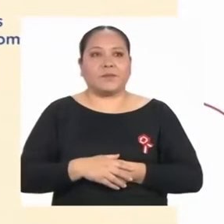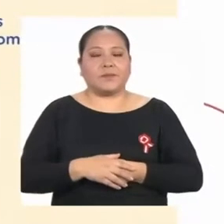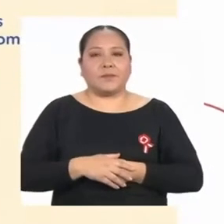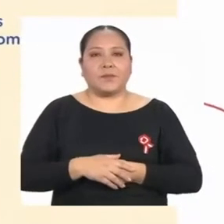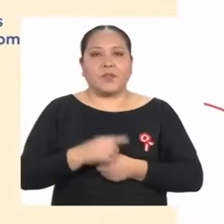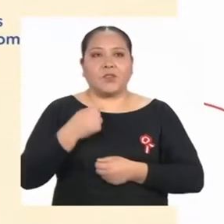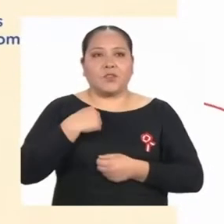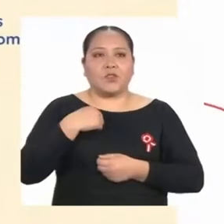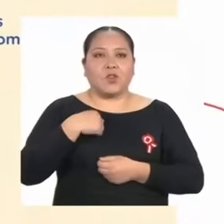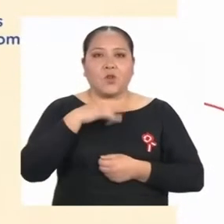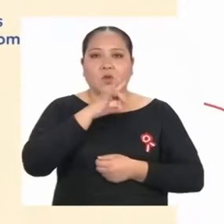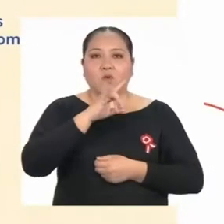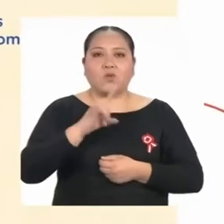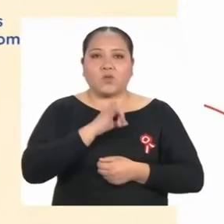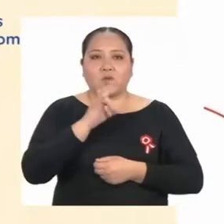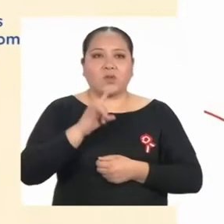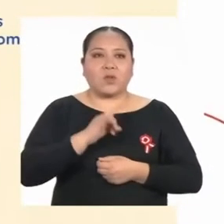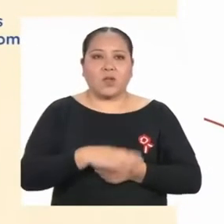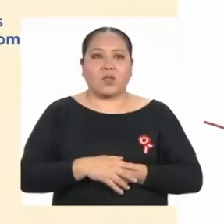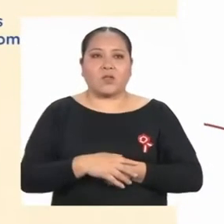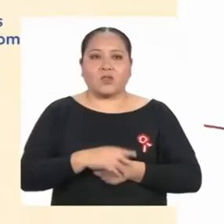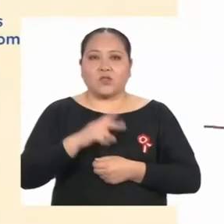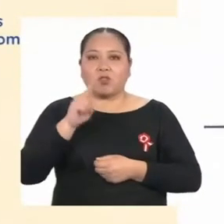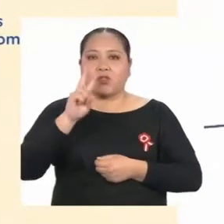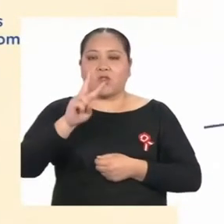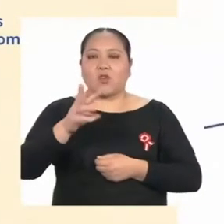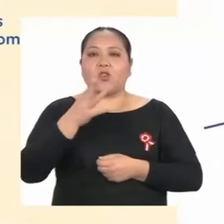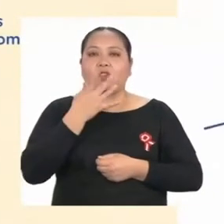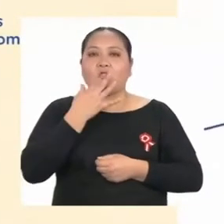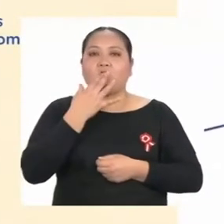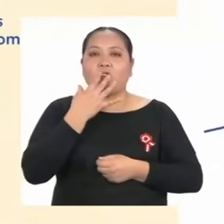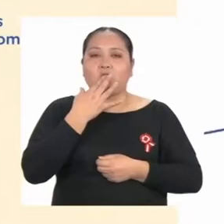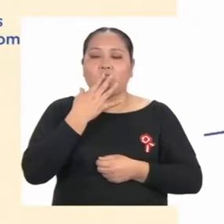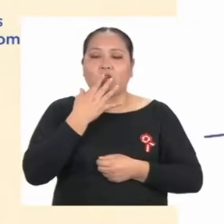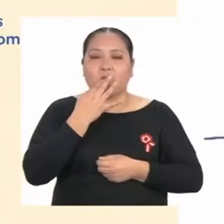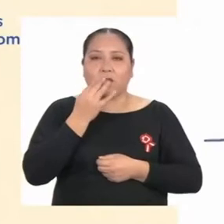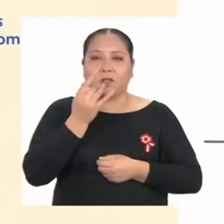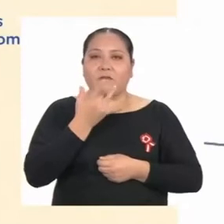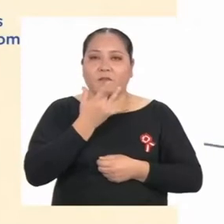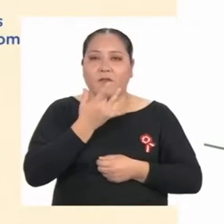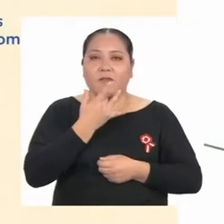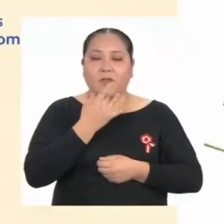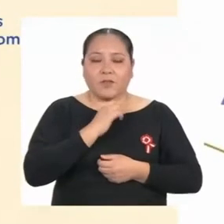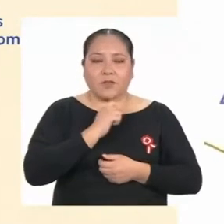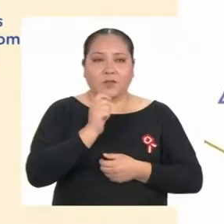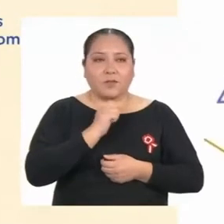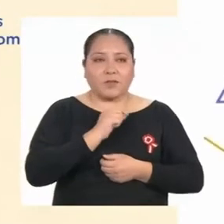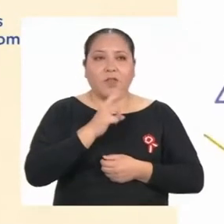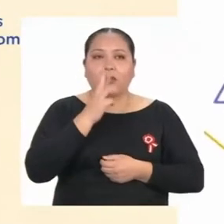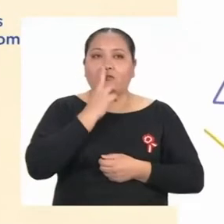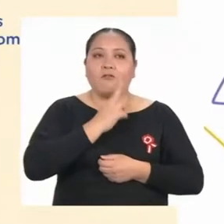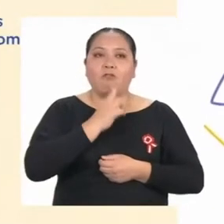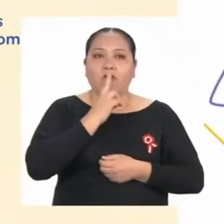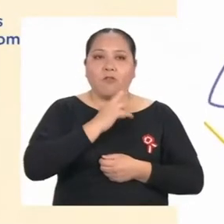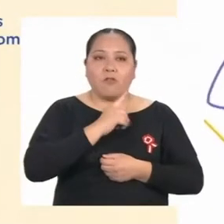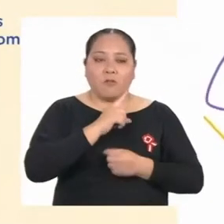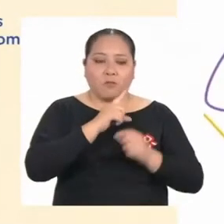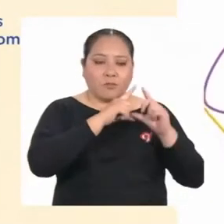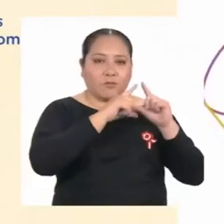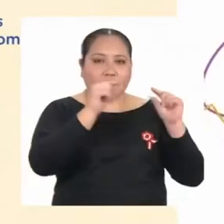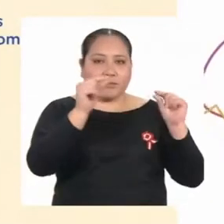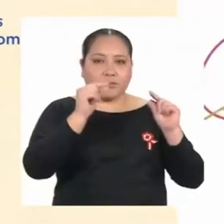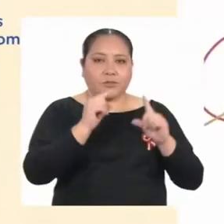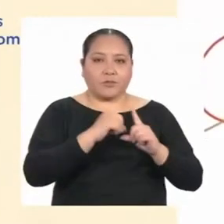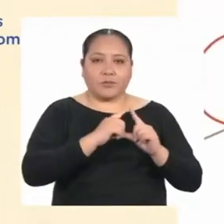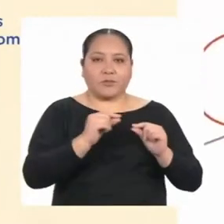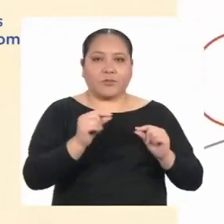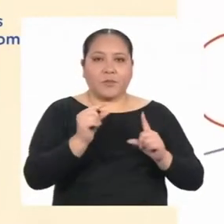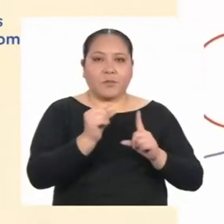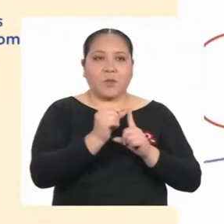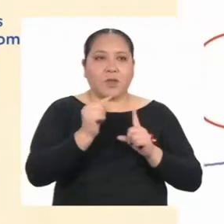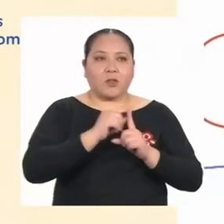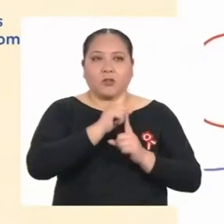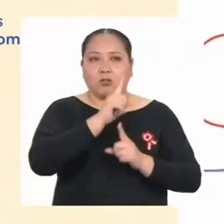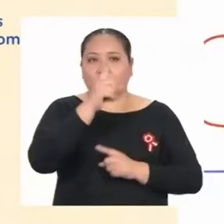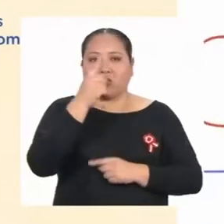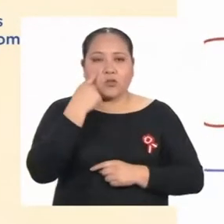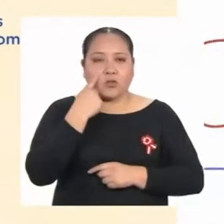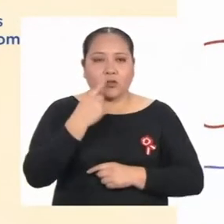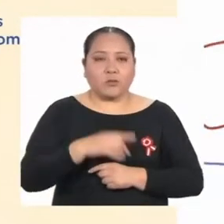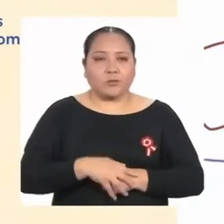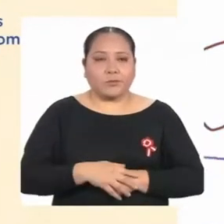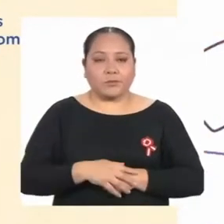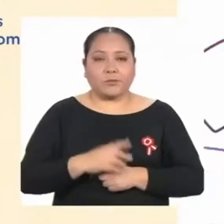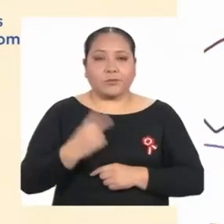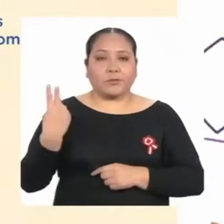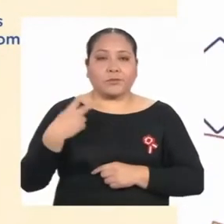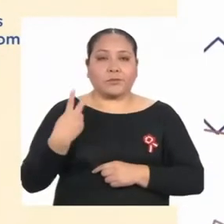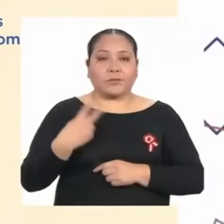he utilizado dos de mis colores favoritos en mis apuntes. El rojo para resaltar las palabras que no conozco y